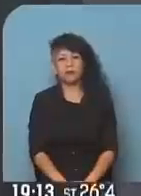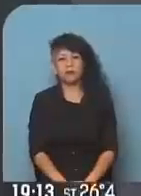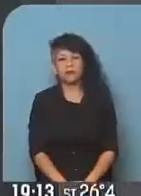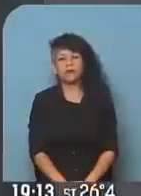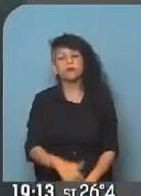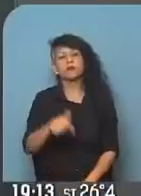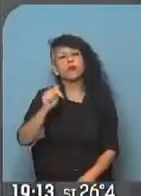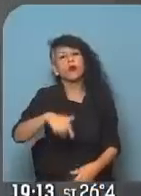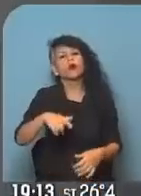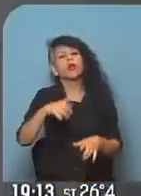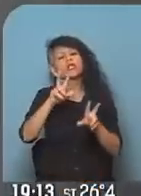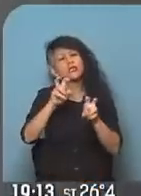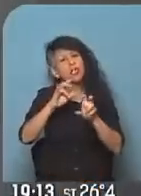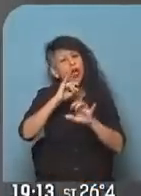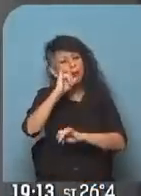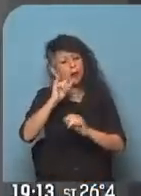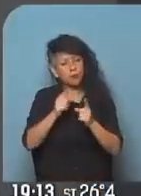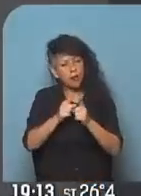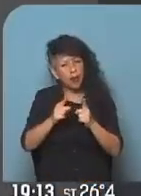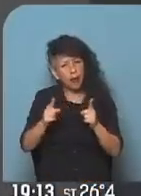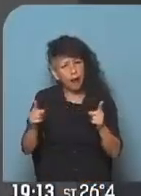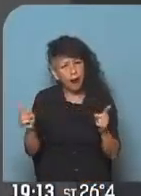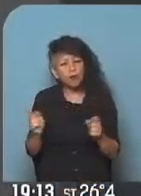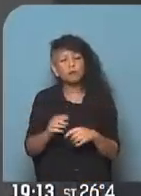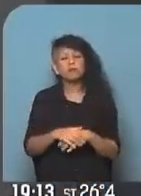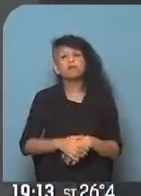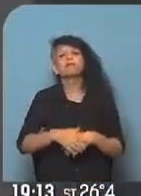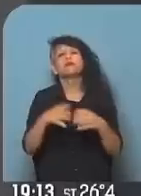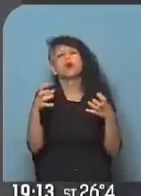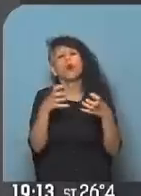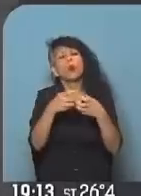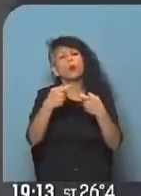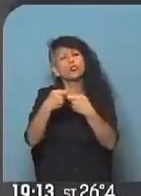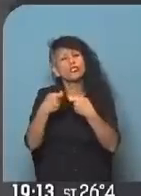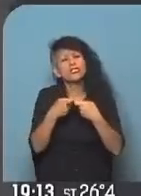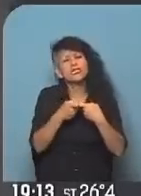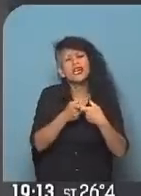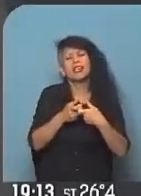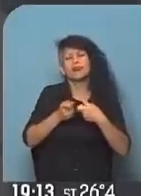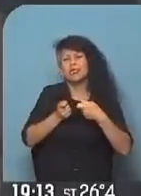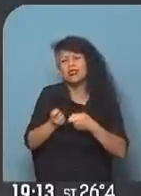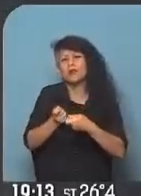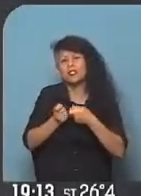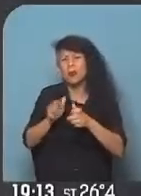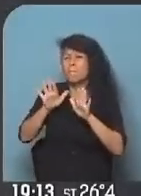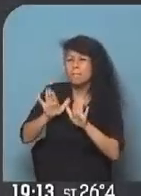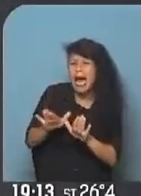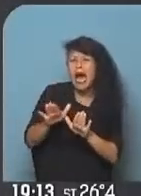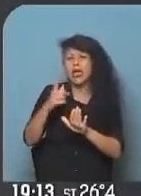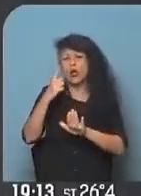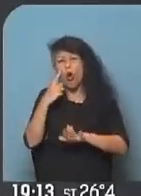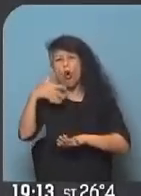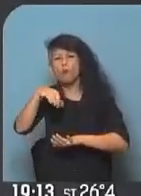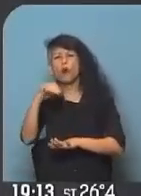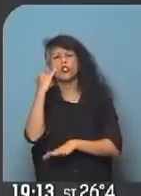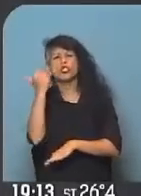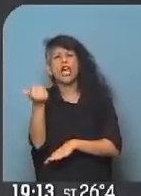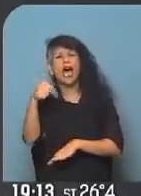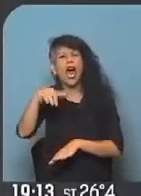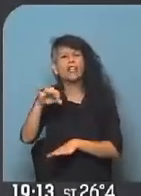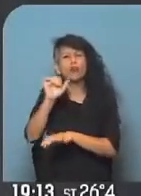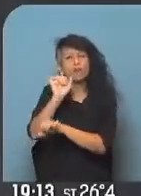Bien, vamos a empezar a ampliar todos los temas. En medio de las presiones sindicales que contábamos ayer, de amenazas de un paro general si era detenido Pablo Moyano, esta tarde el